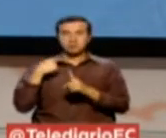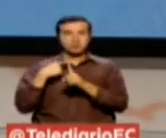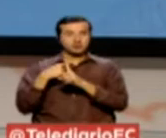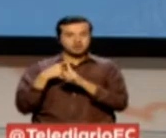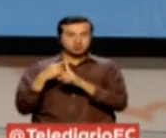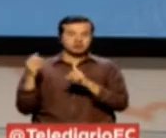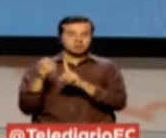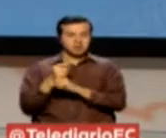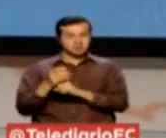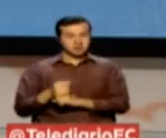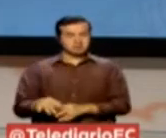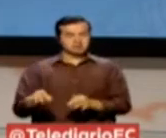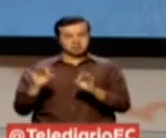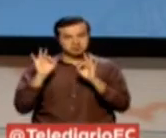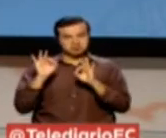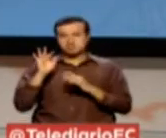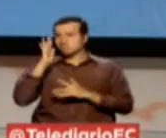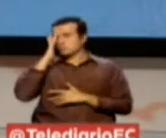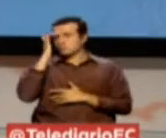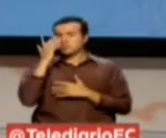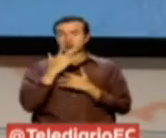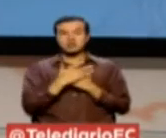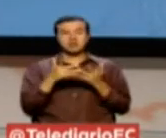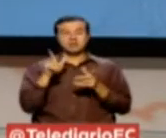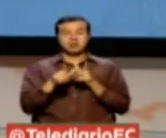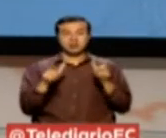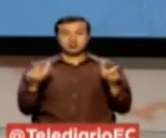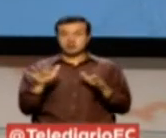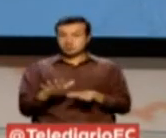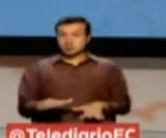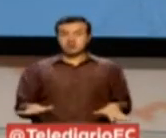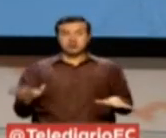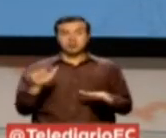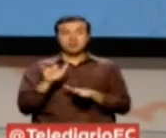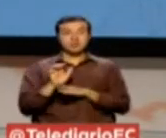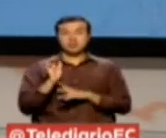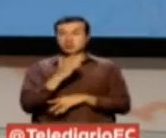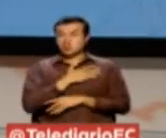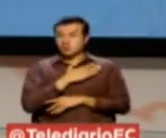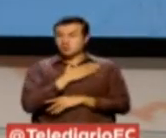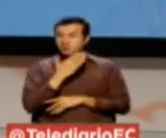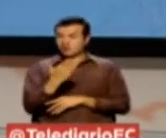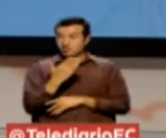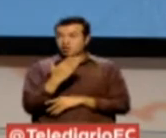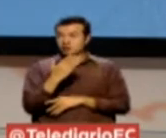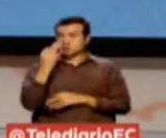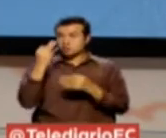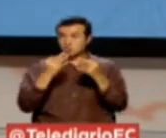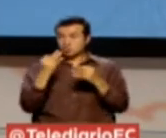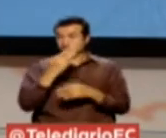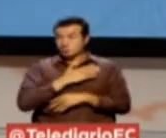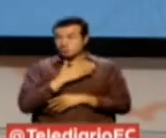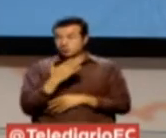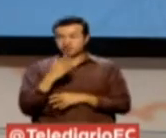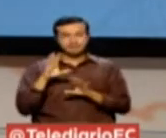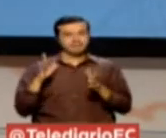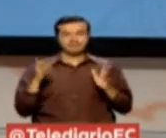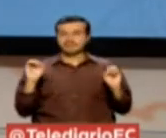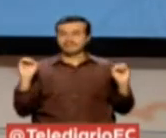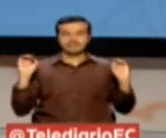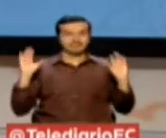ha dado, porque la gente acá en el país no confía mucho en su justicia